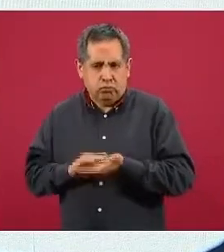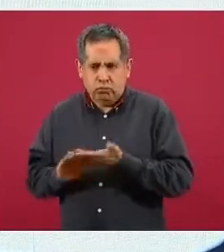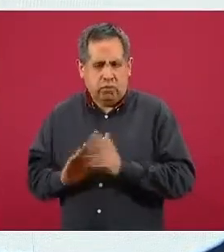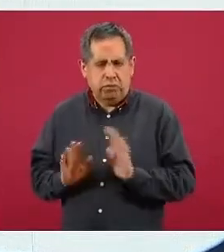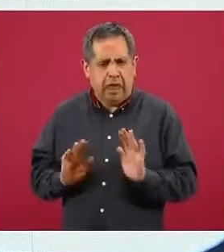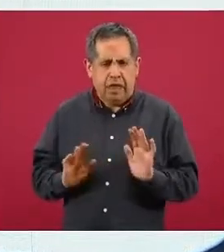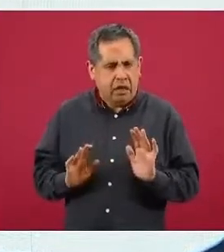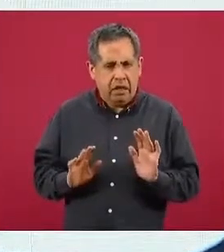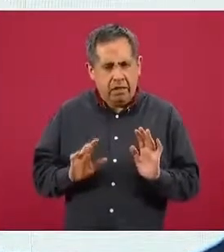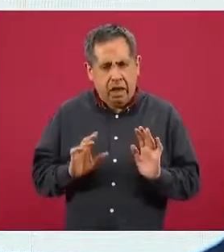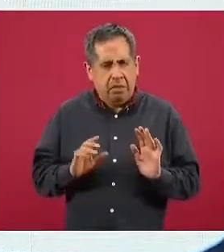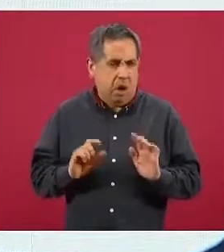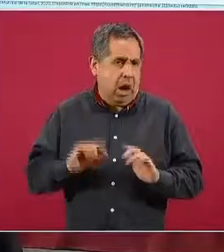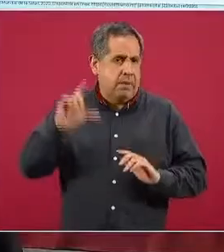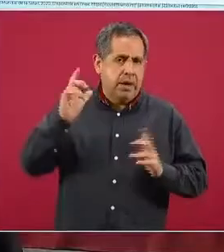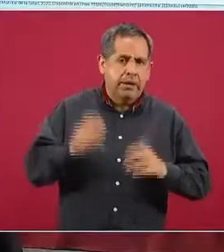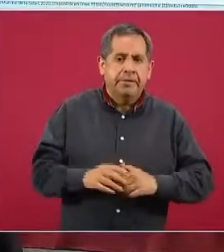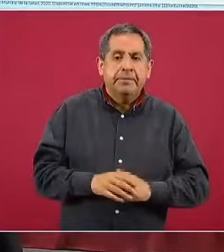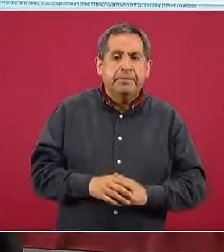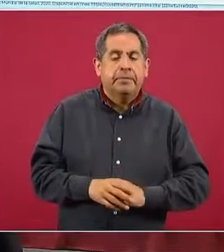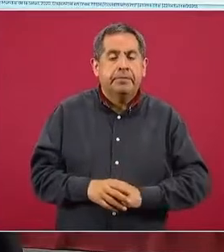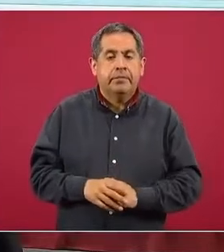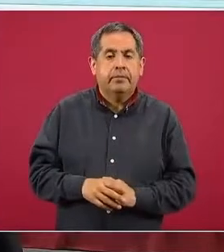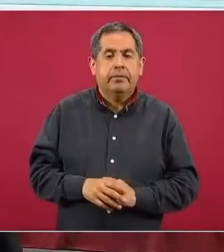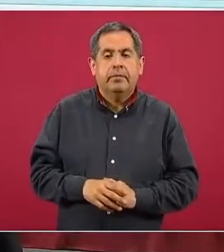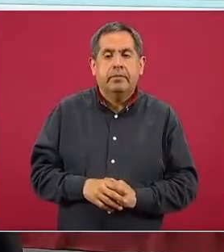inicial. La siguiente.